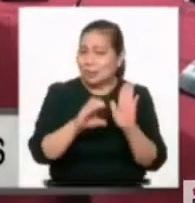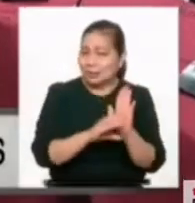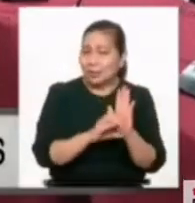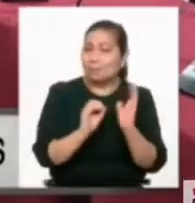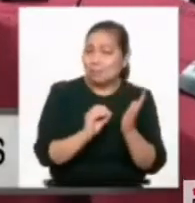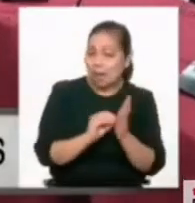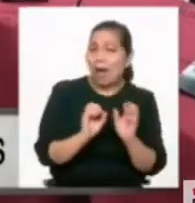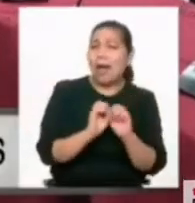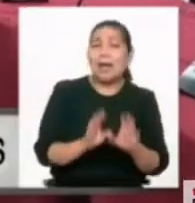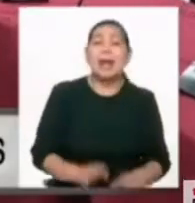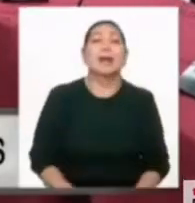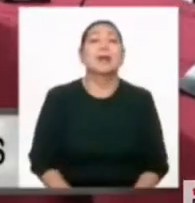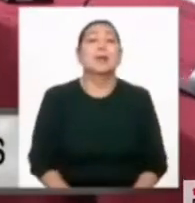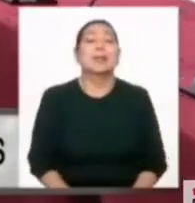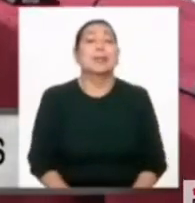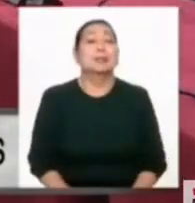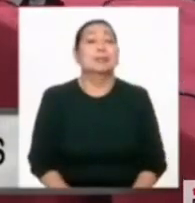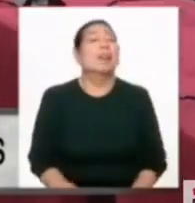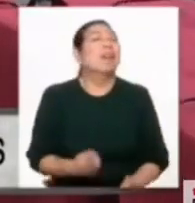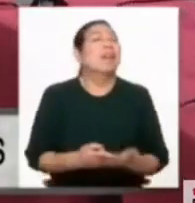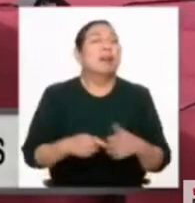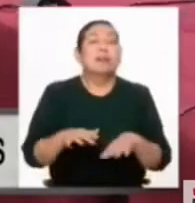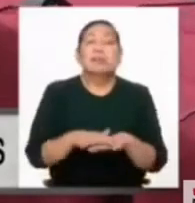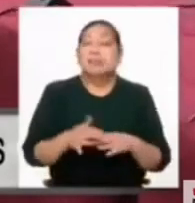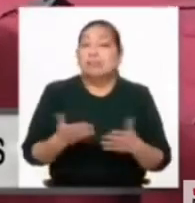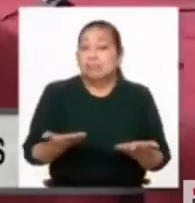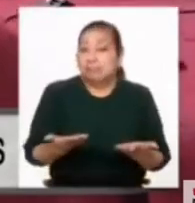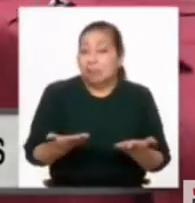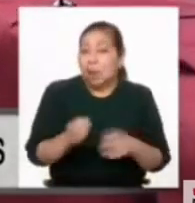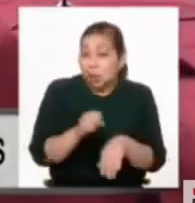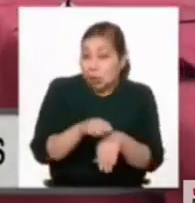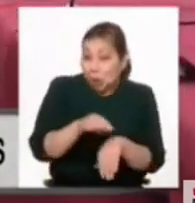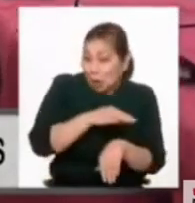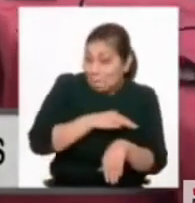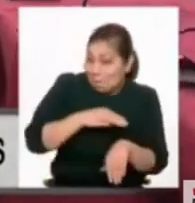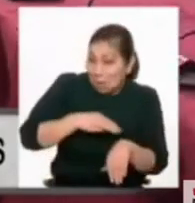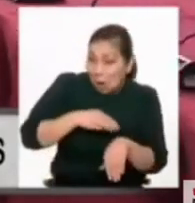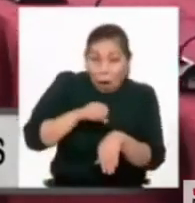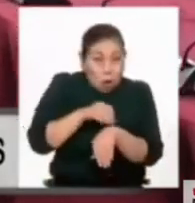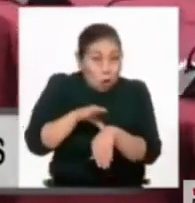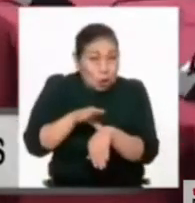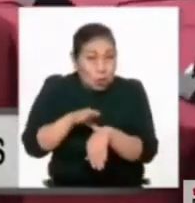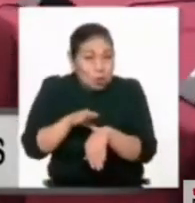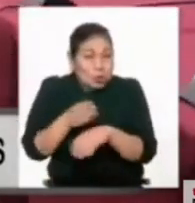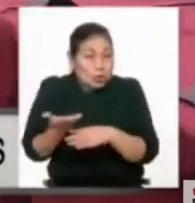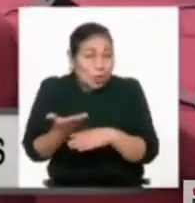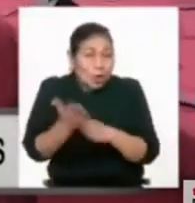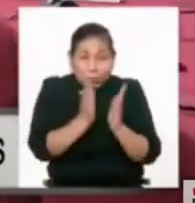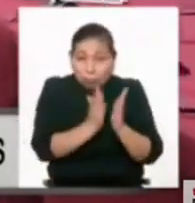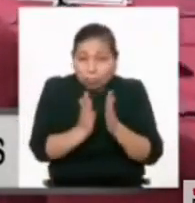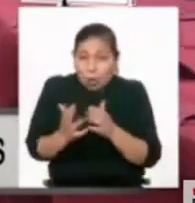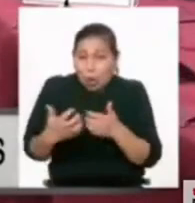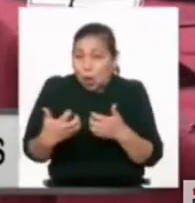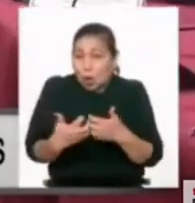se debería aclarar ¿y de qué se trata? ¿No? ¿Son consejos de ministros? ¿Son consejos de